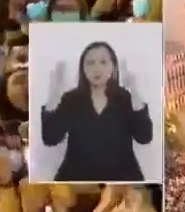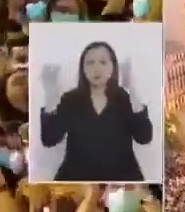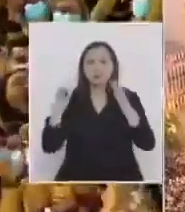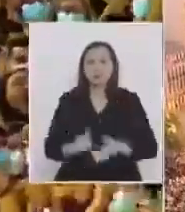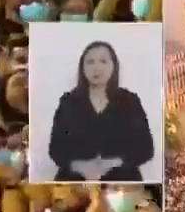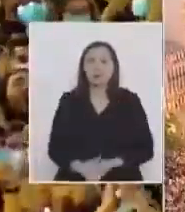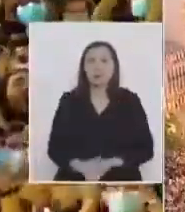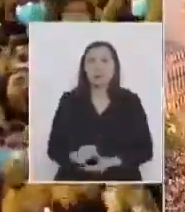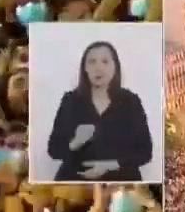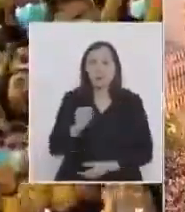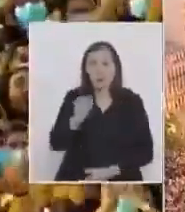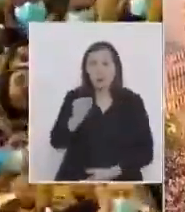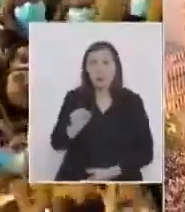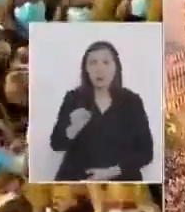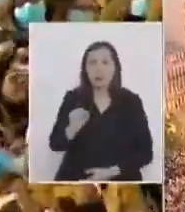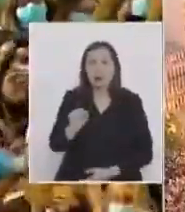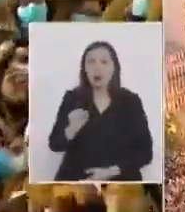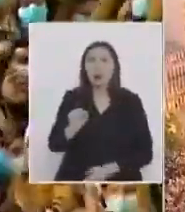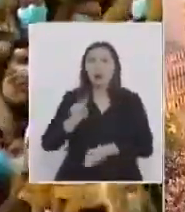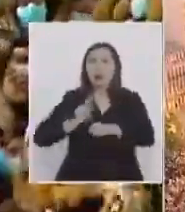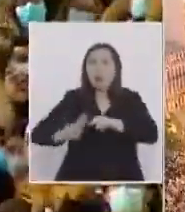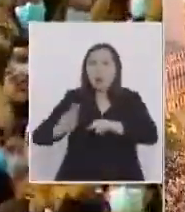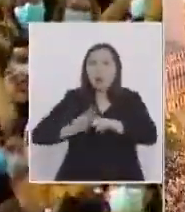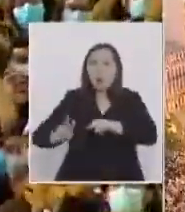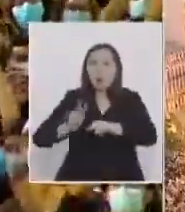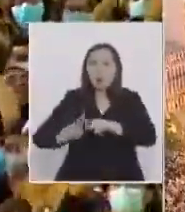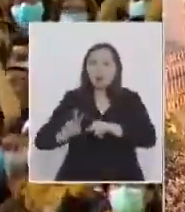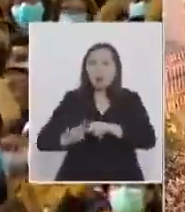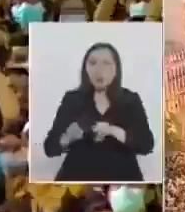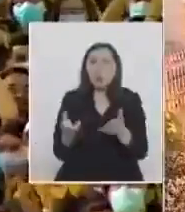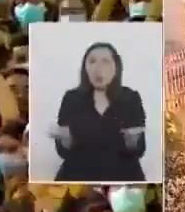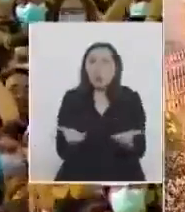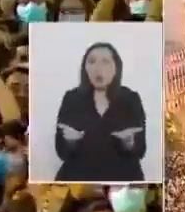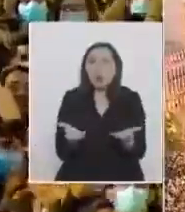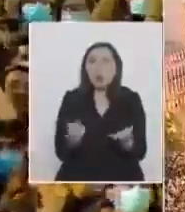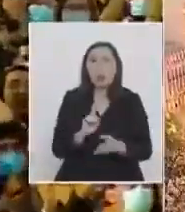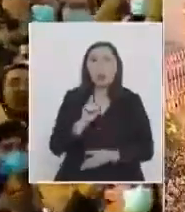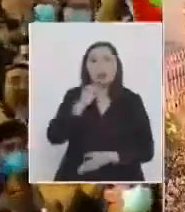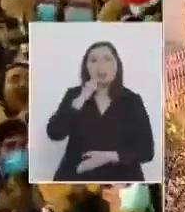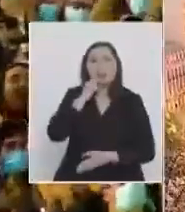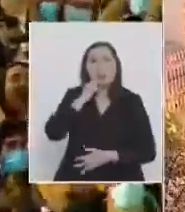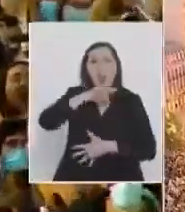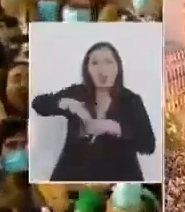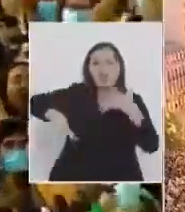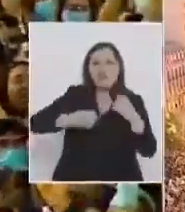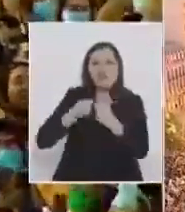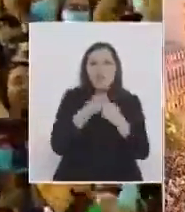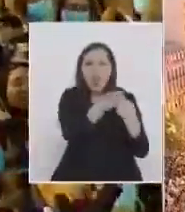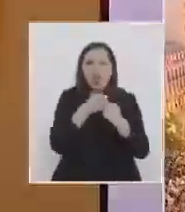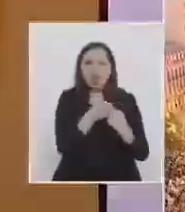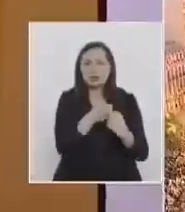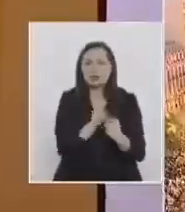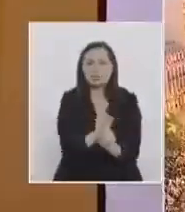Y allí la solución no es ni será la violencia.